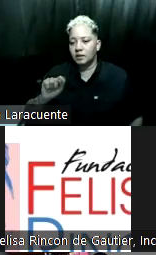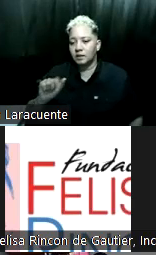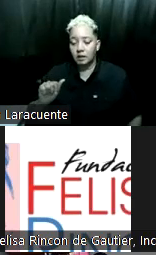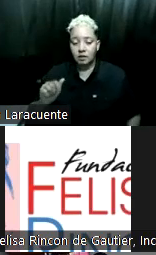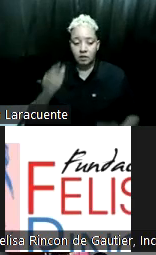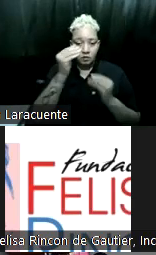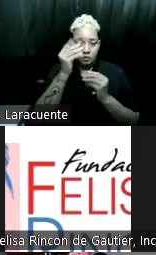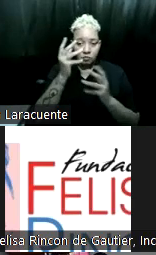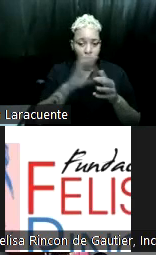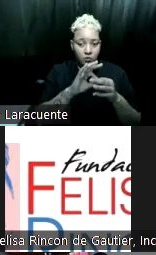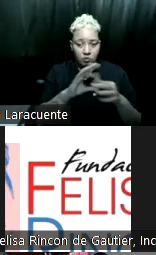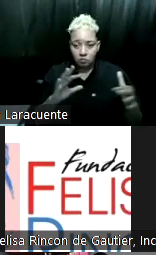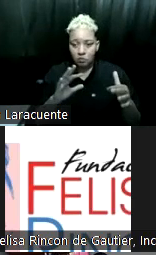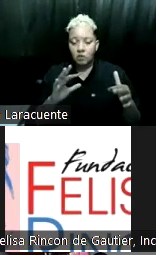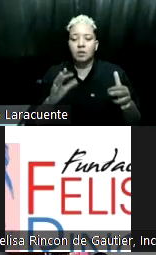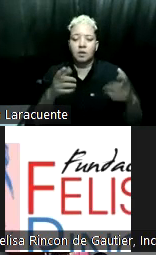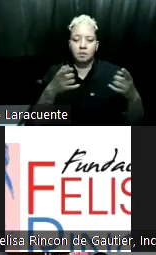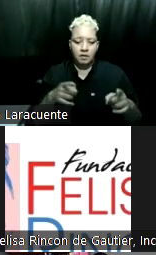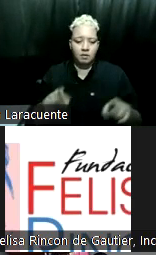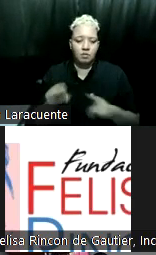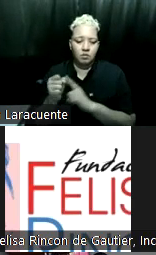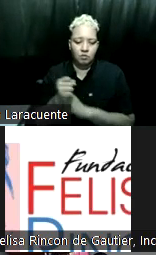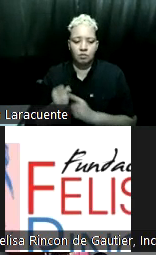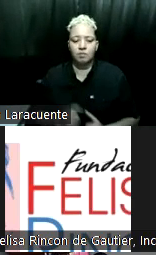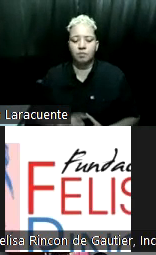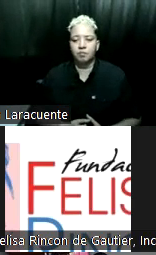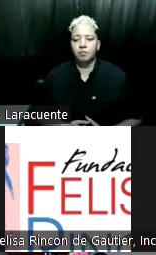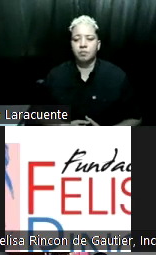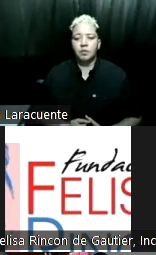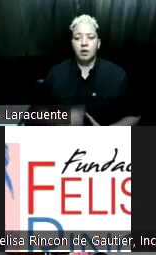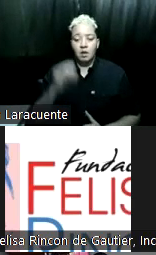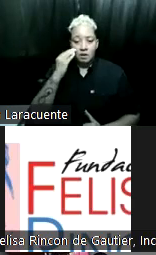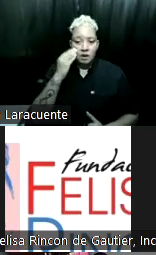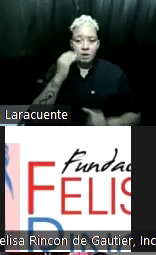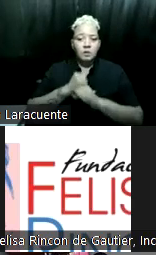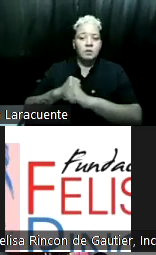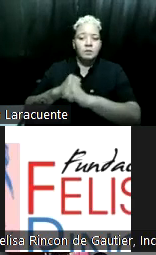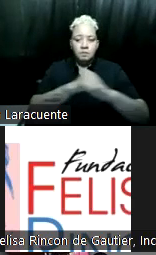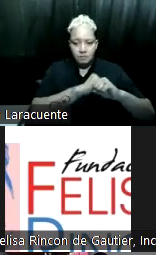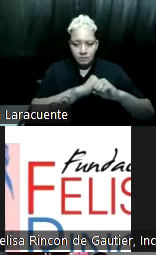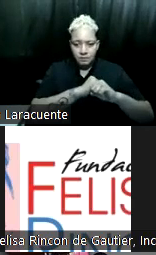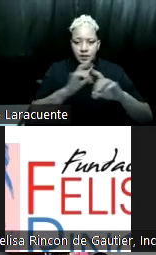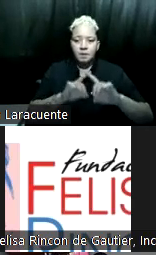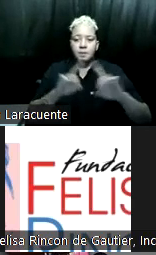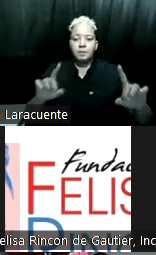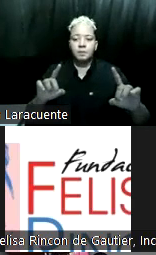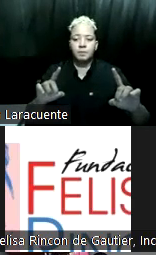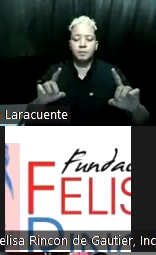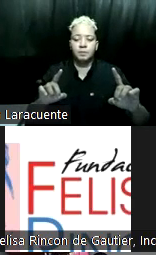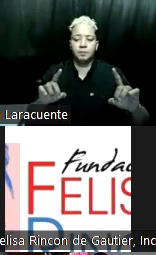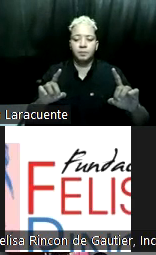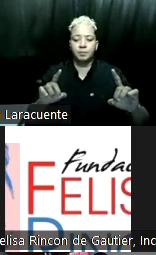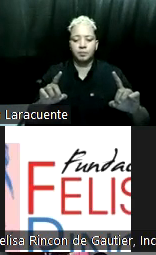desprende que hayan ocurrido incidentes. Sabemos que los protegían, pero no